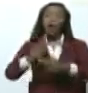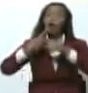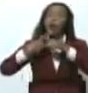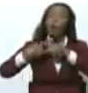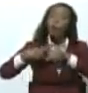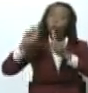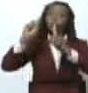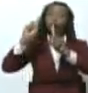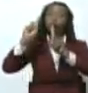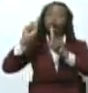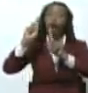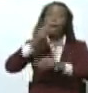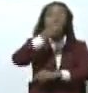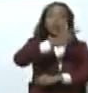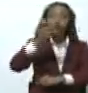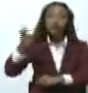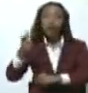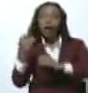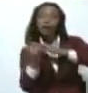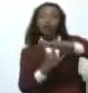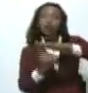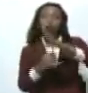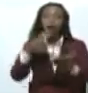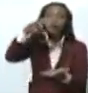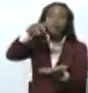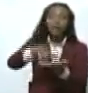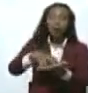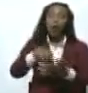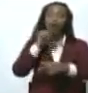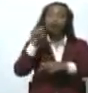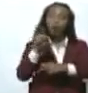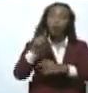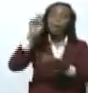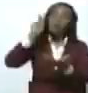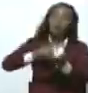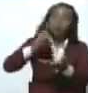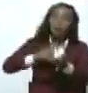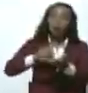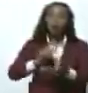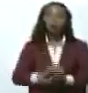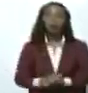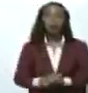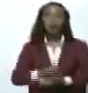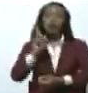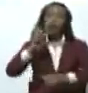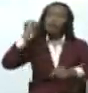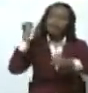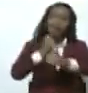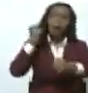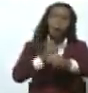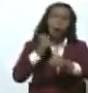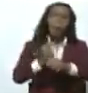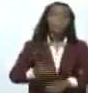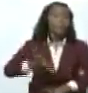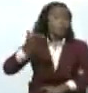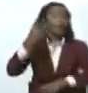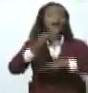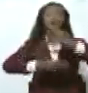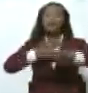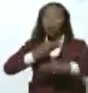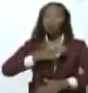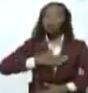otros entes del Estado que con su concurso, su trabajo denodado han hecho